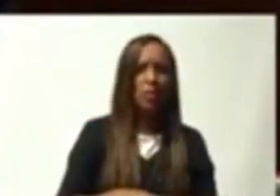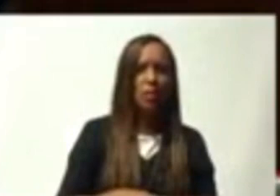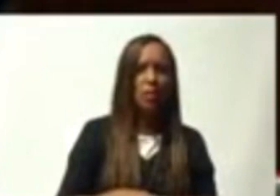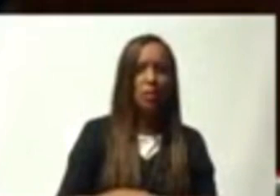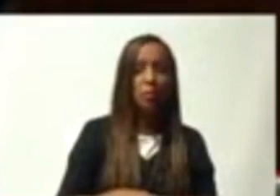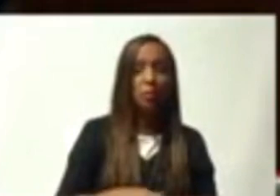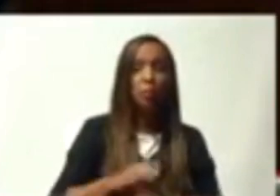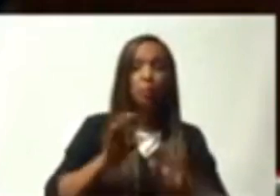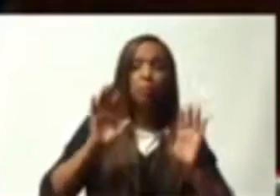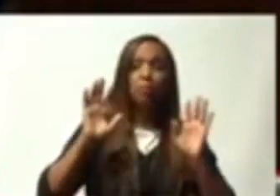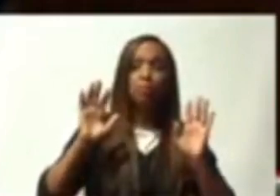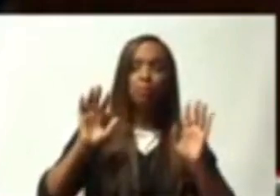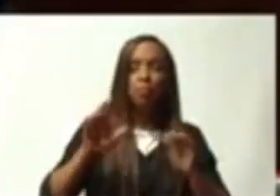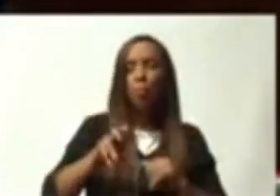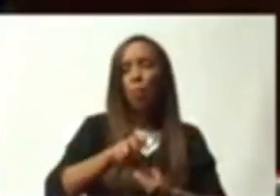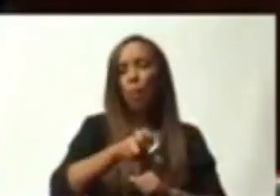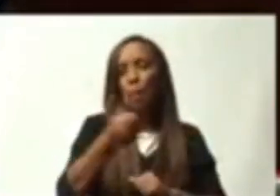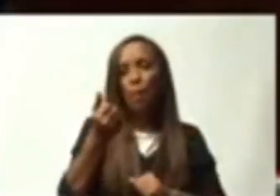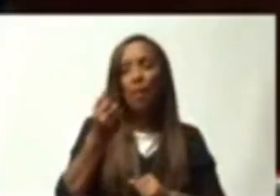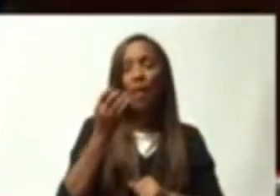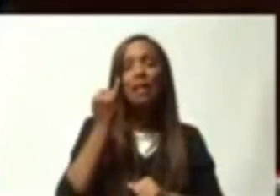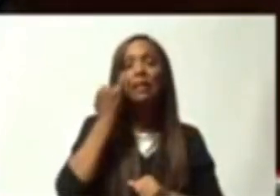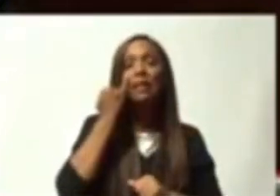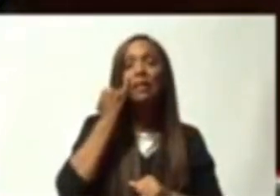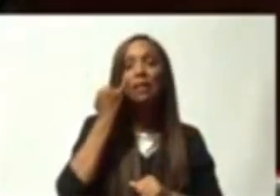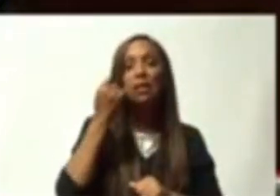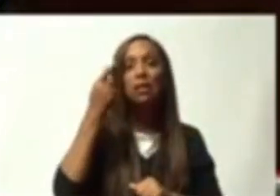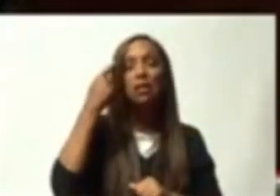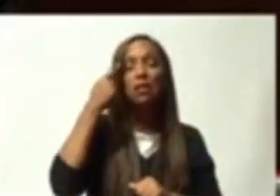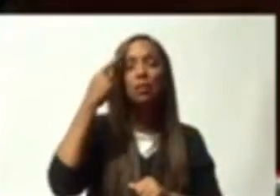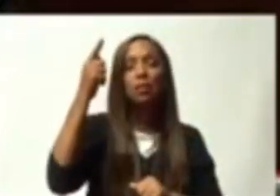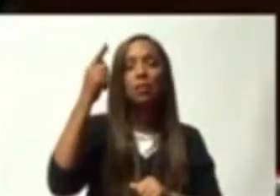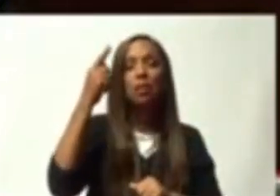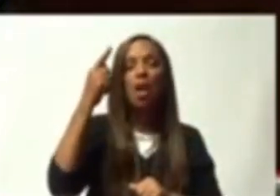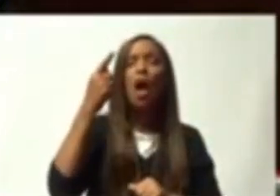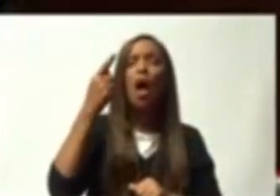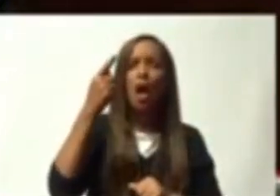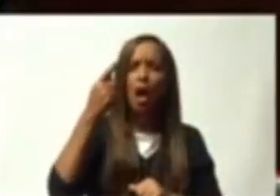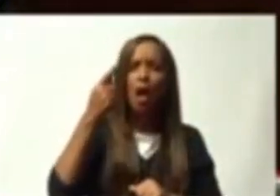metro, entonces estamos mal.